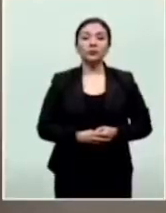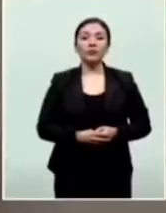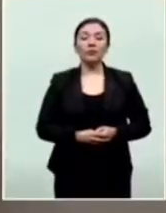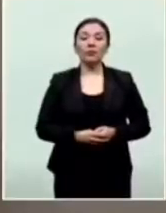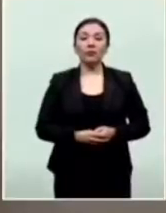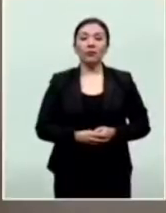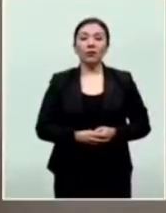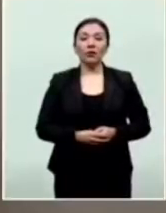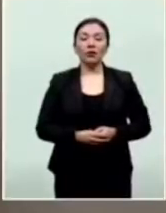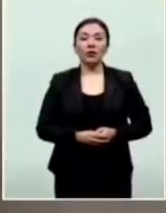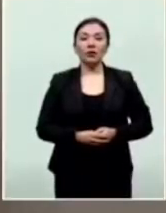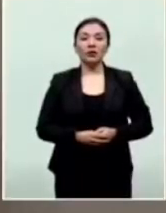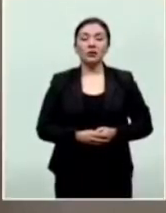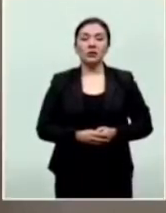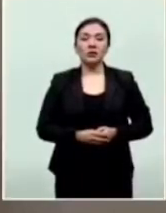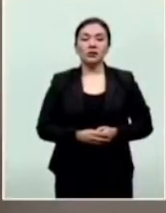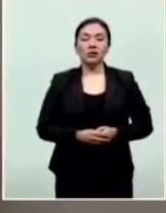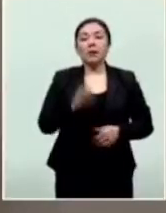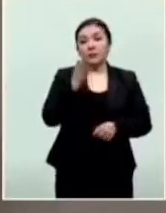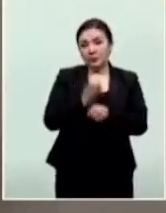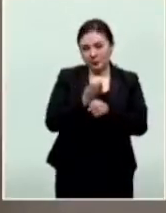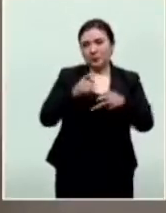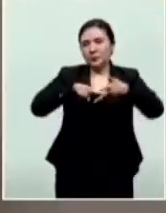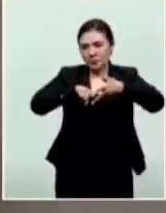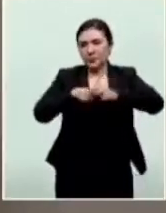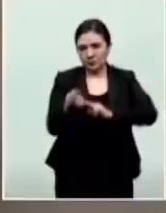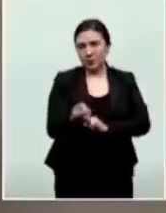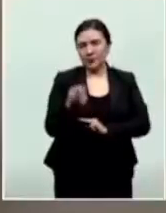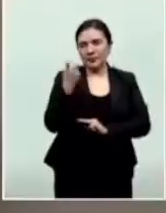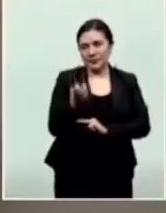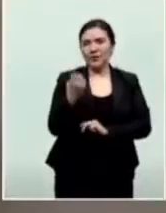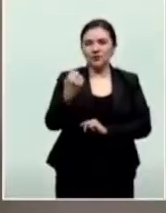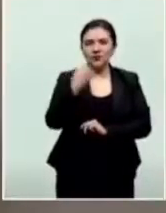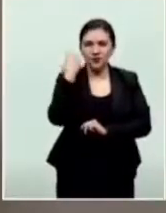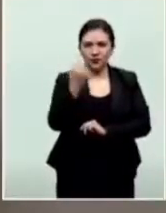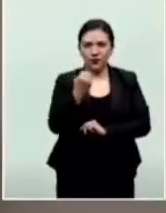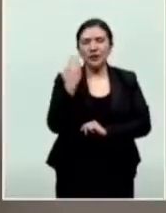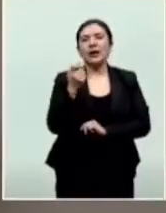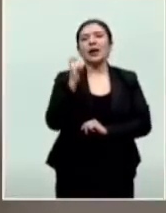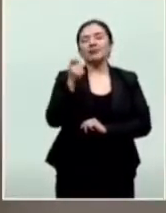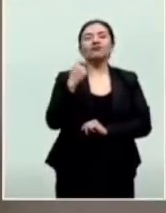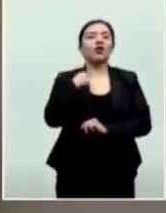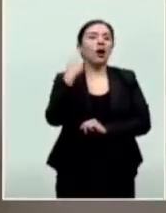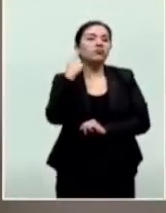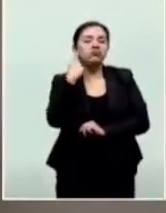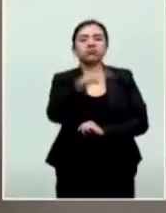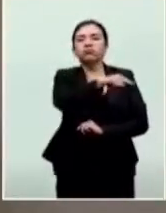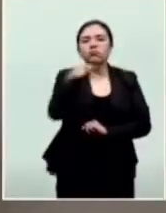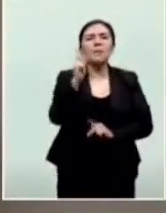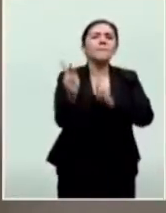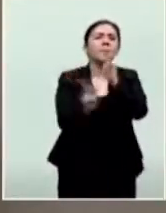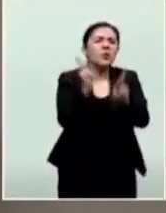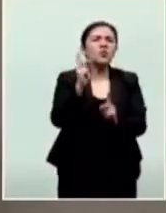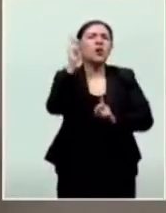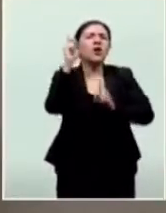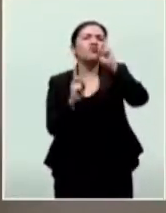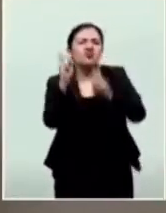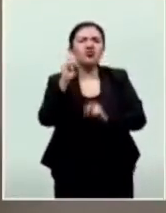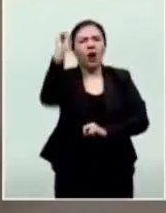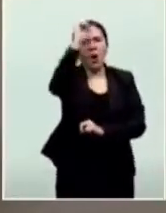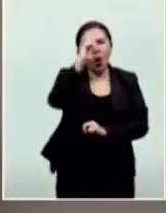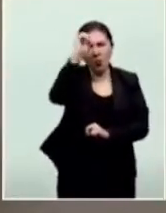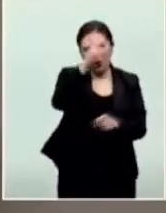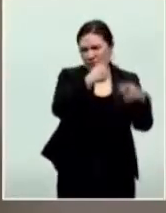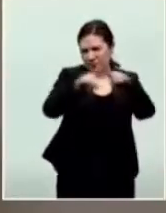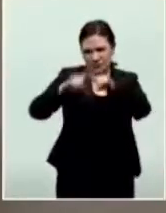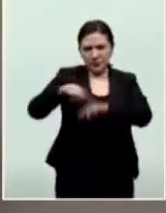iniciar este encuentro y escuchar las preguntas, las objeciones, los comentarios